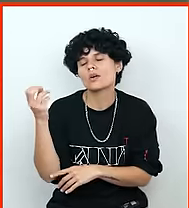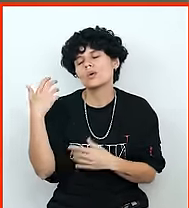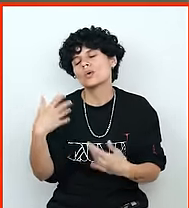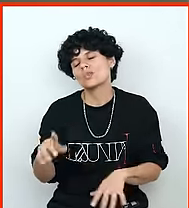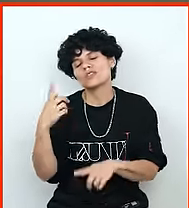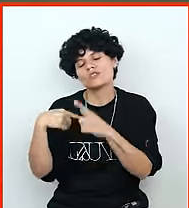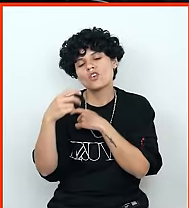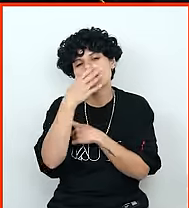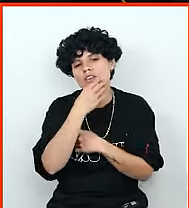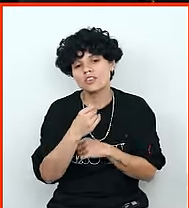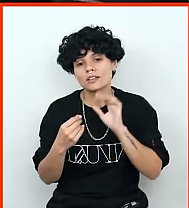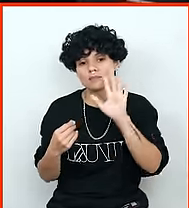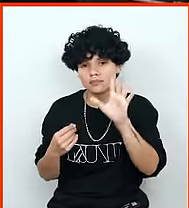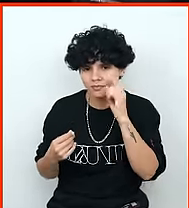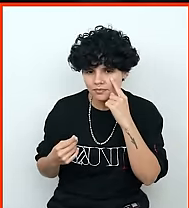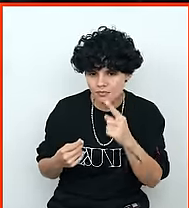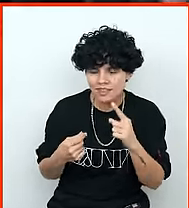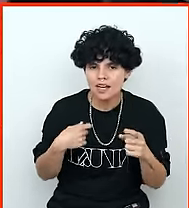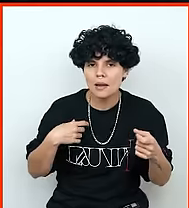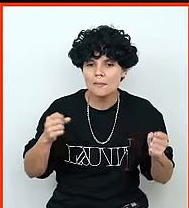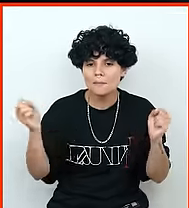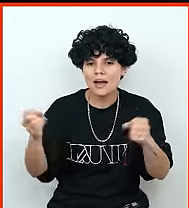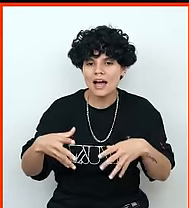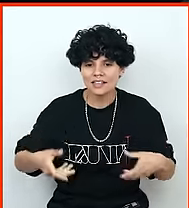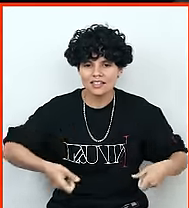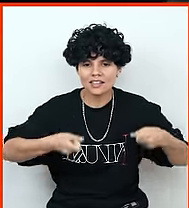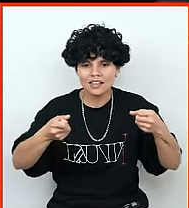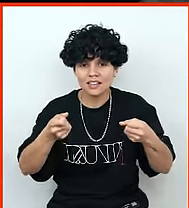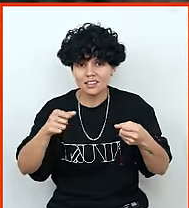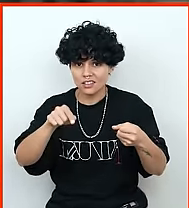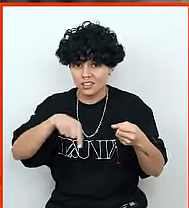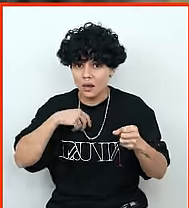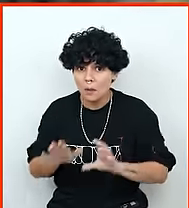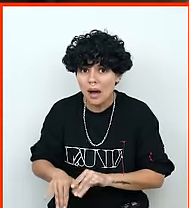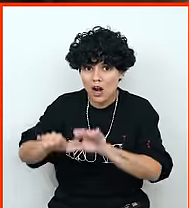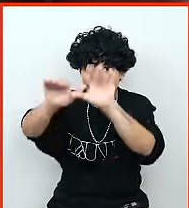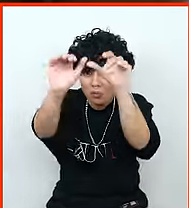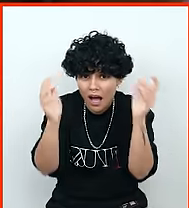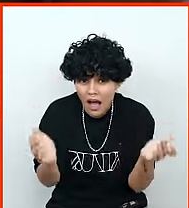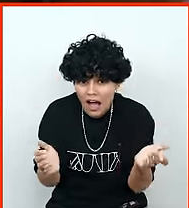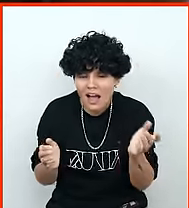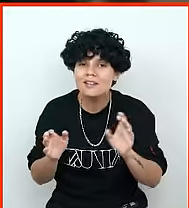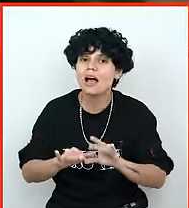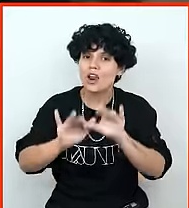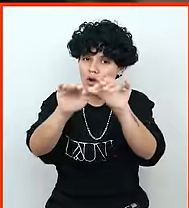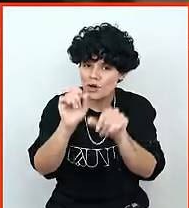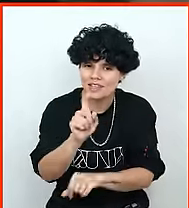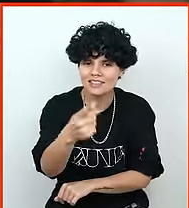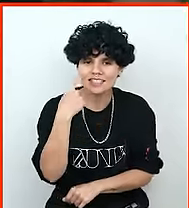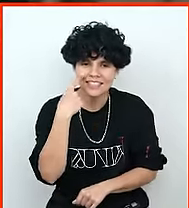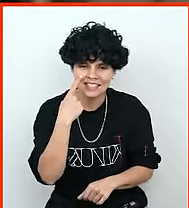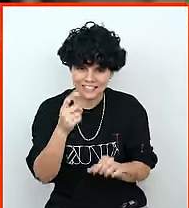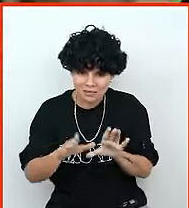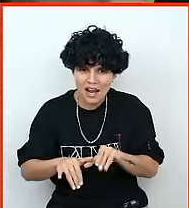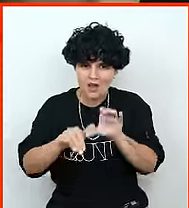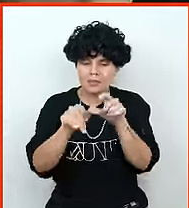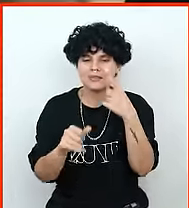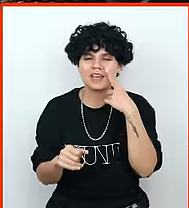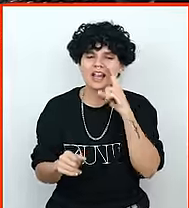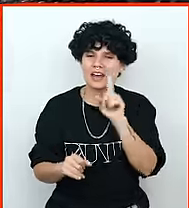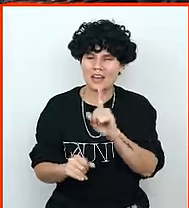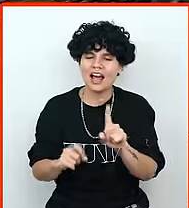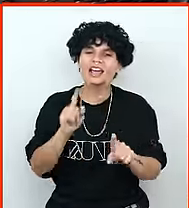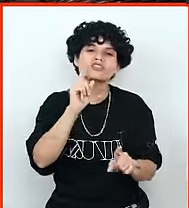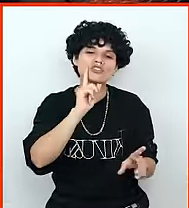Qué bonita historia, man. Tengo un sombrero mágico, ¿ah? Mira. ¿Una paloma? ¿Vamos a sacar una paloma? Vamos a sacar una paloma herida,